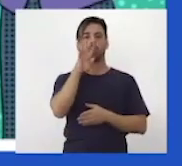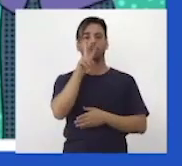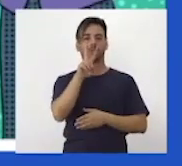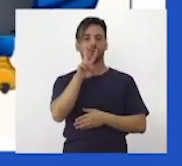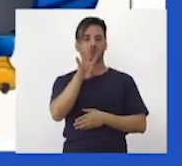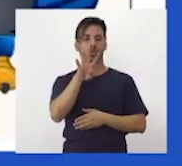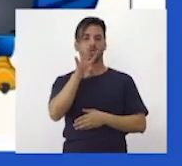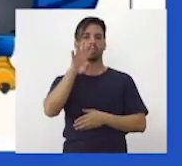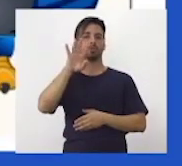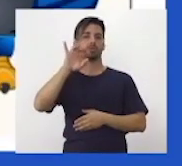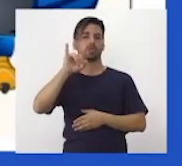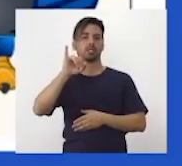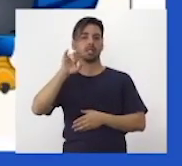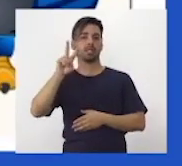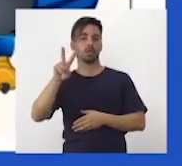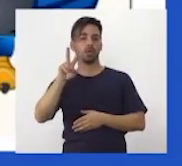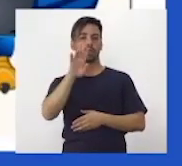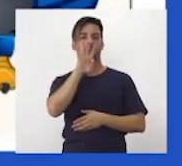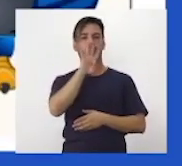453.